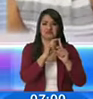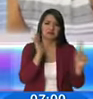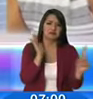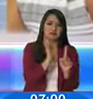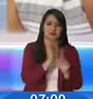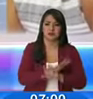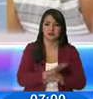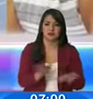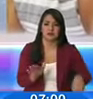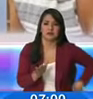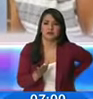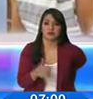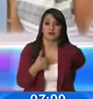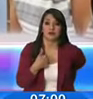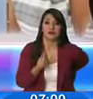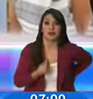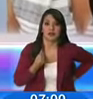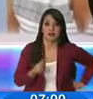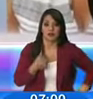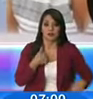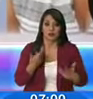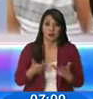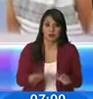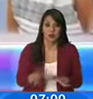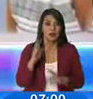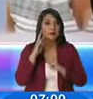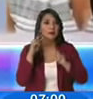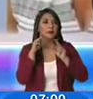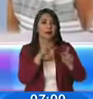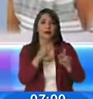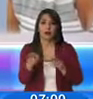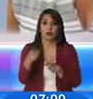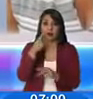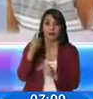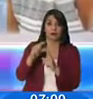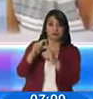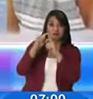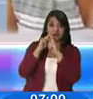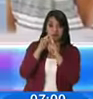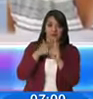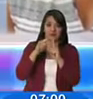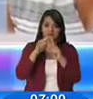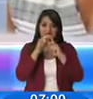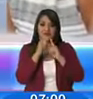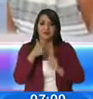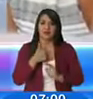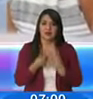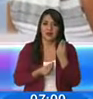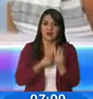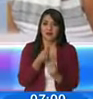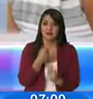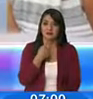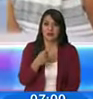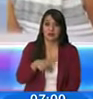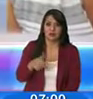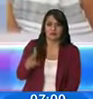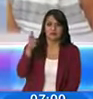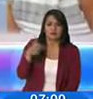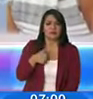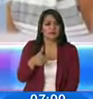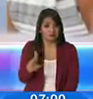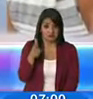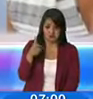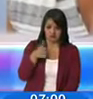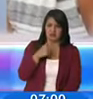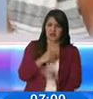amenazas. Más bien lo que hago yo es escoger y yo lo veo porque él me insulta y entonces me dice que me va a dar un tiro. Y a lo que él me